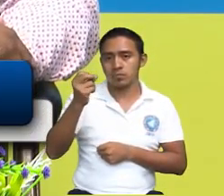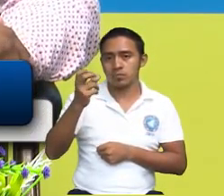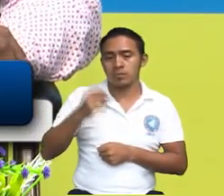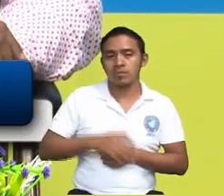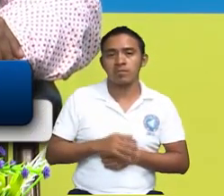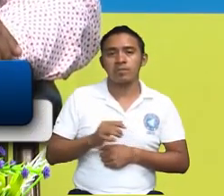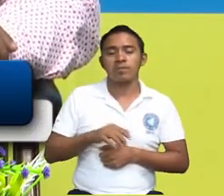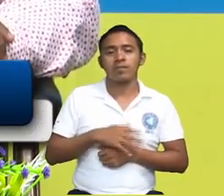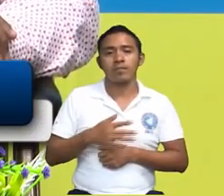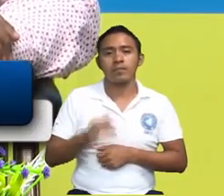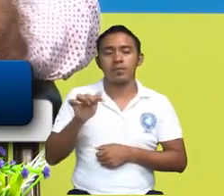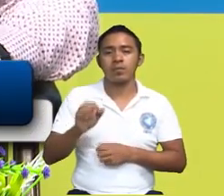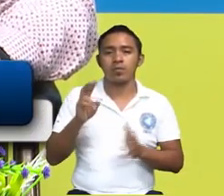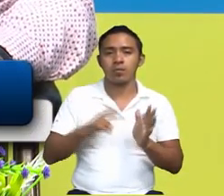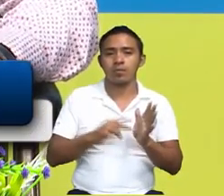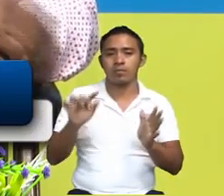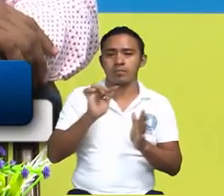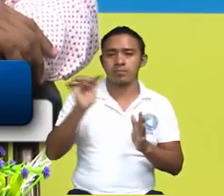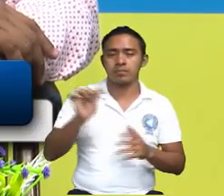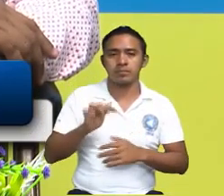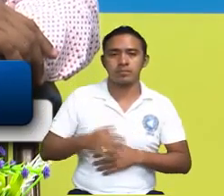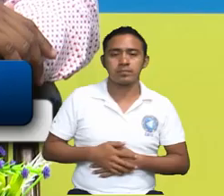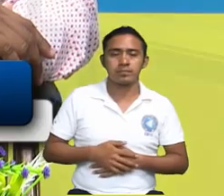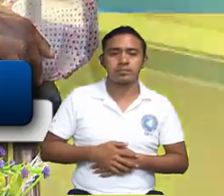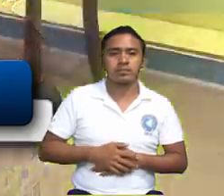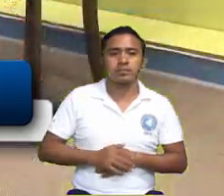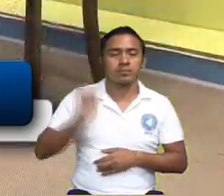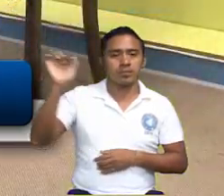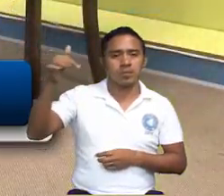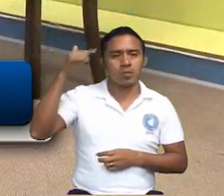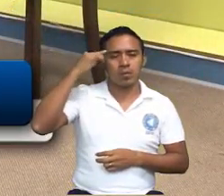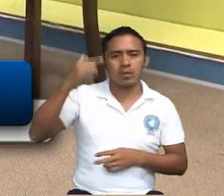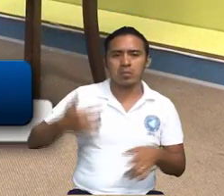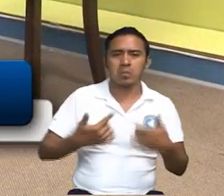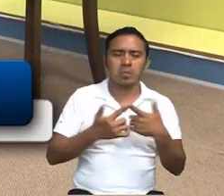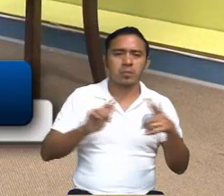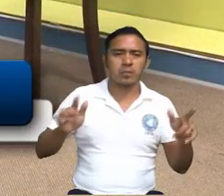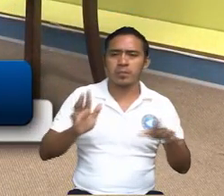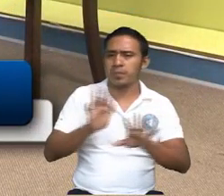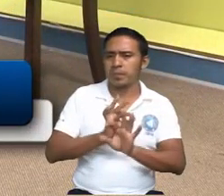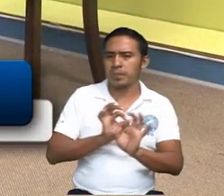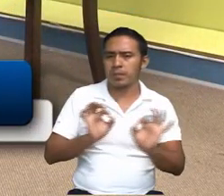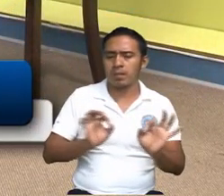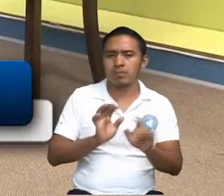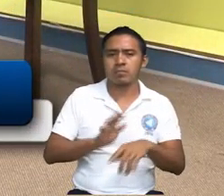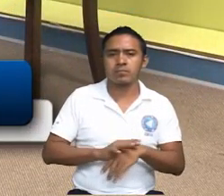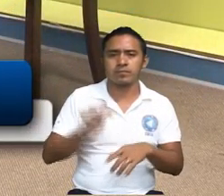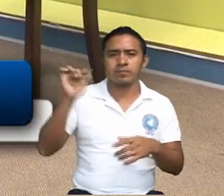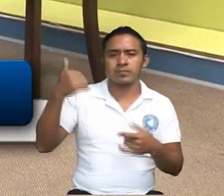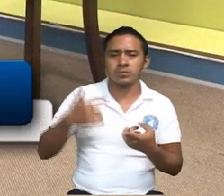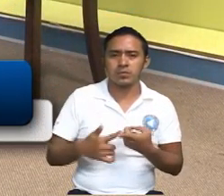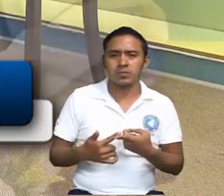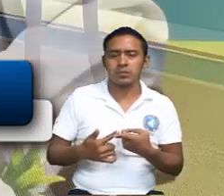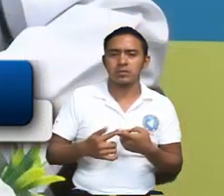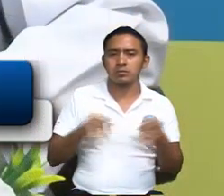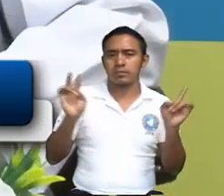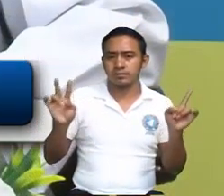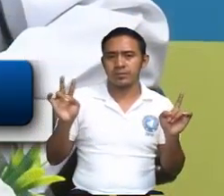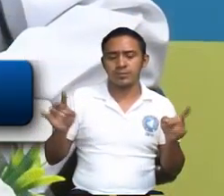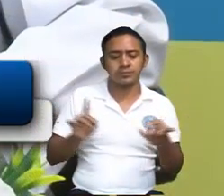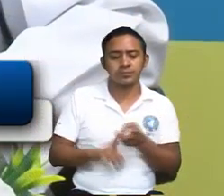a partir de 2007. En los gobiernos neoliberales, doctor, estamos hablando del gobierno de Doña Violeta, el